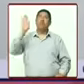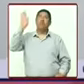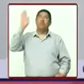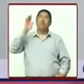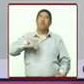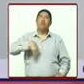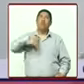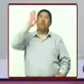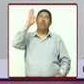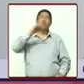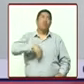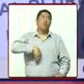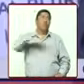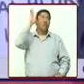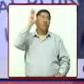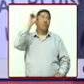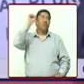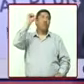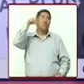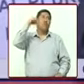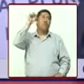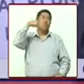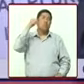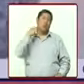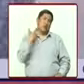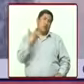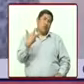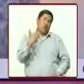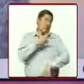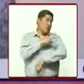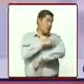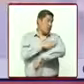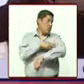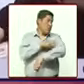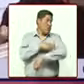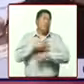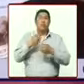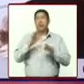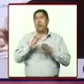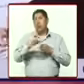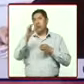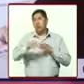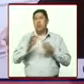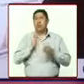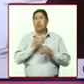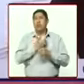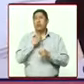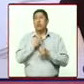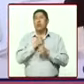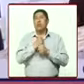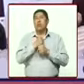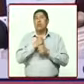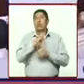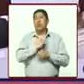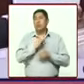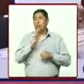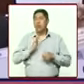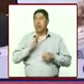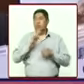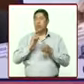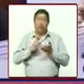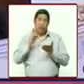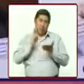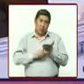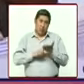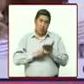suscrito vocal como el doctor Roy Mendía. Hemos cumplido con nuestra labor como Tribunal de Garantías, emitiendo una